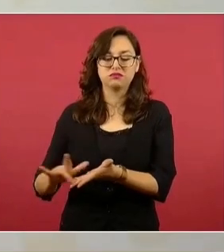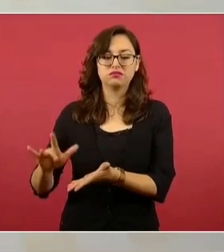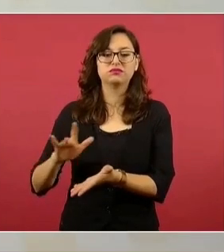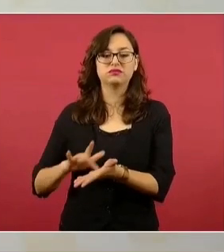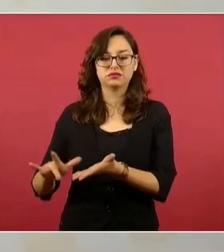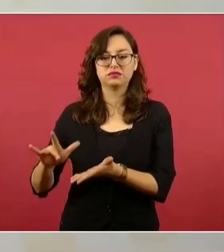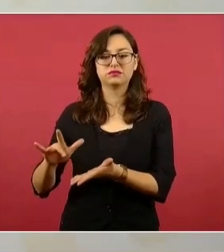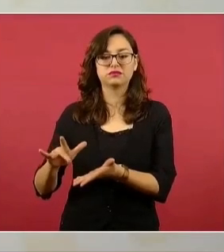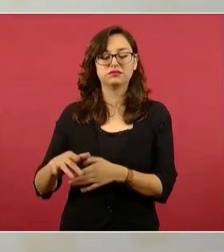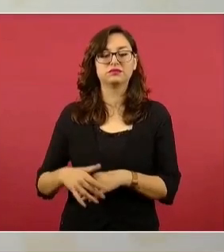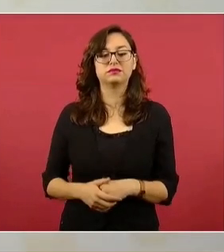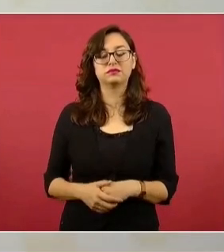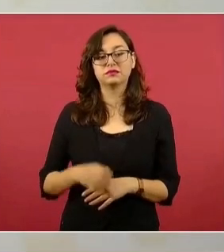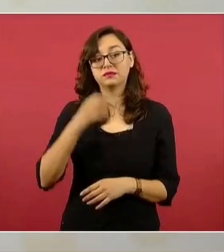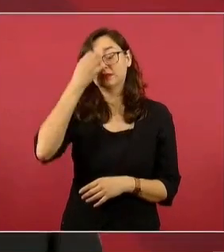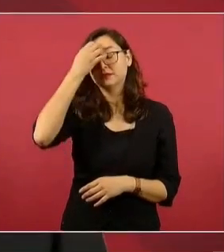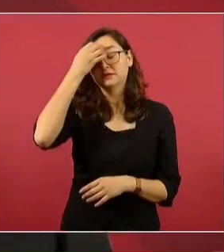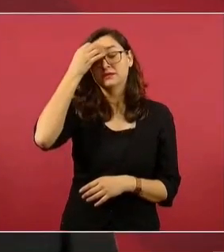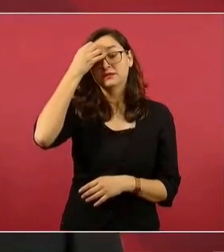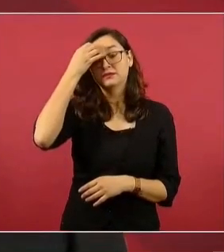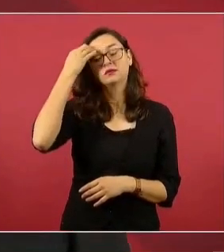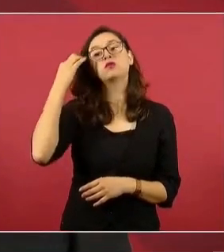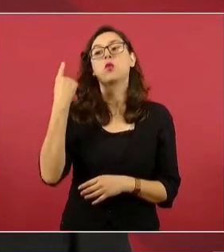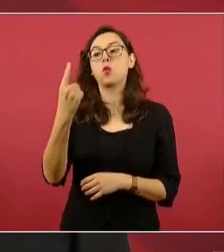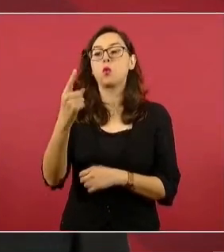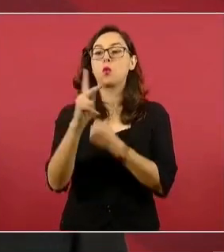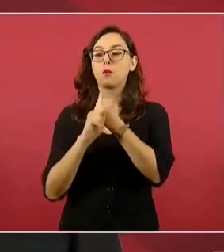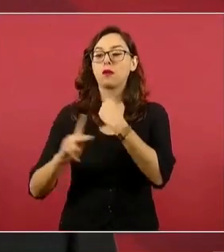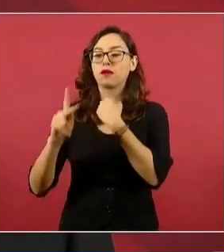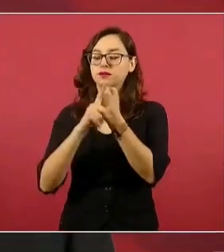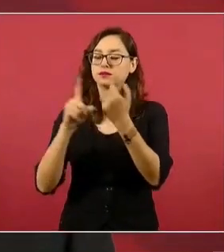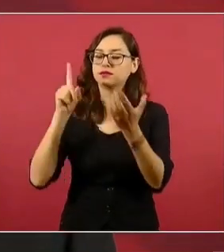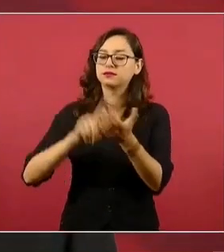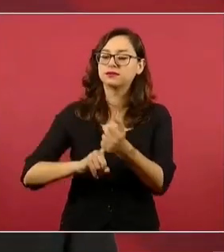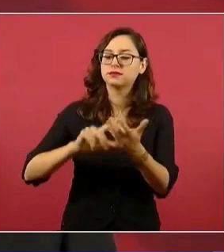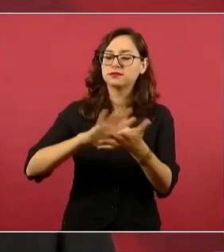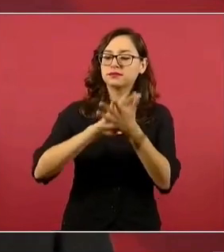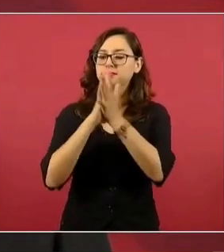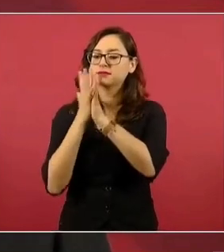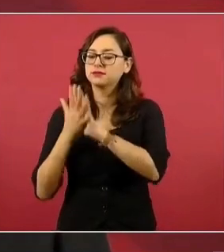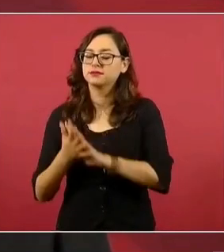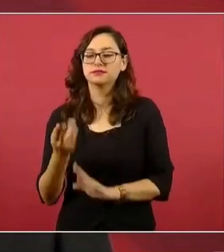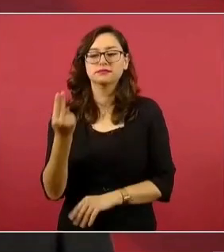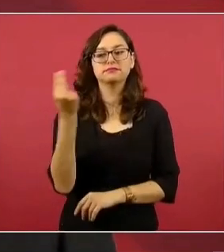Para llevar a cabo una transformación se necesita tener el respaldo de la gente.